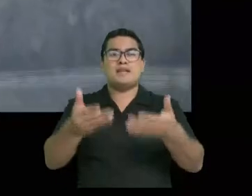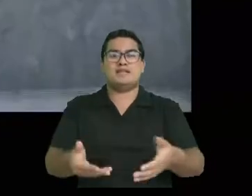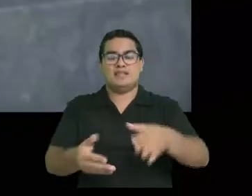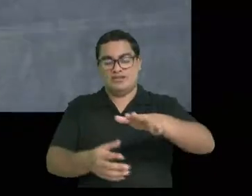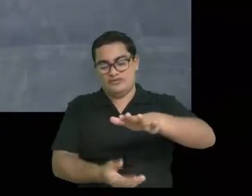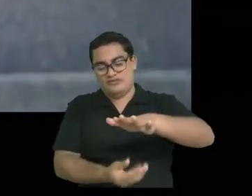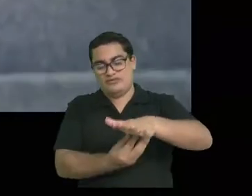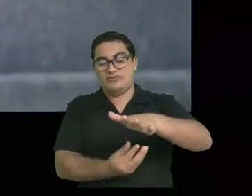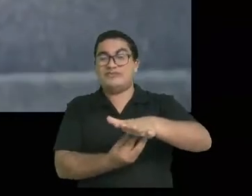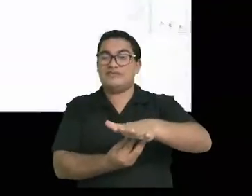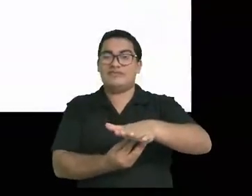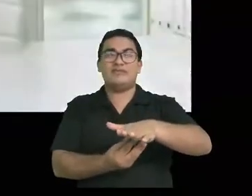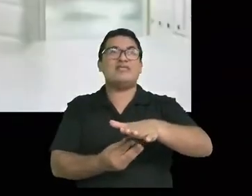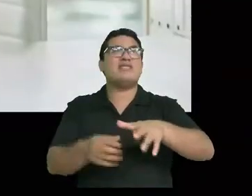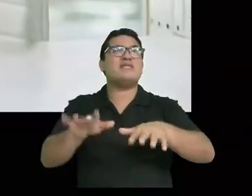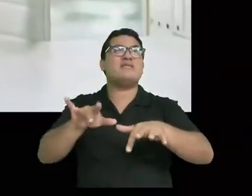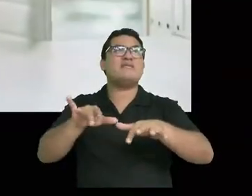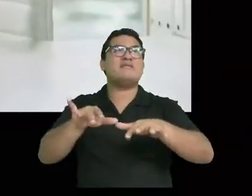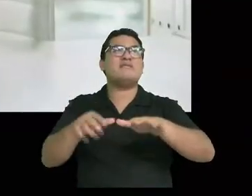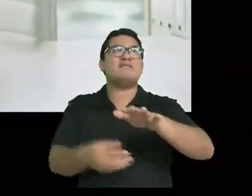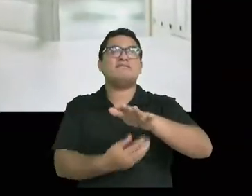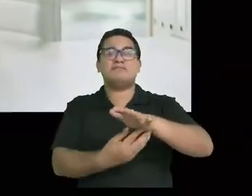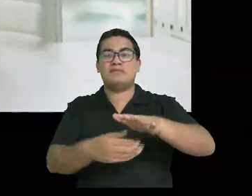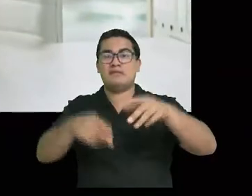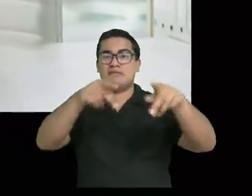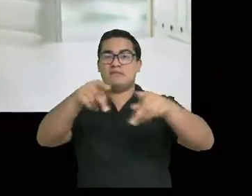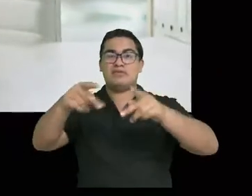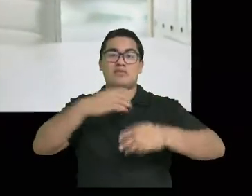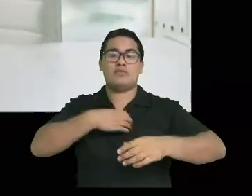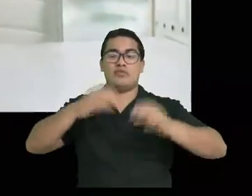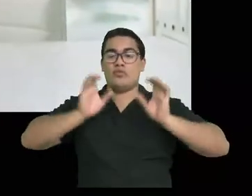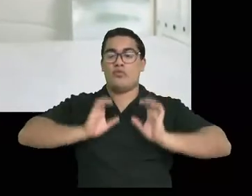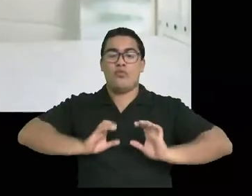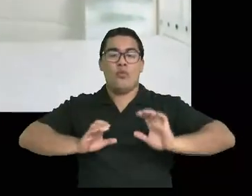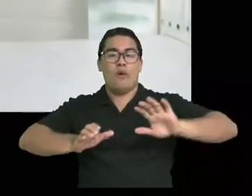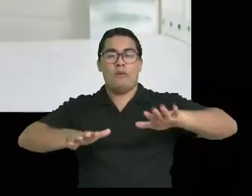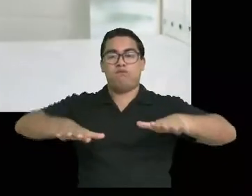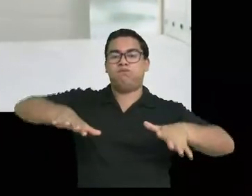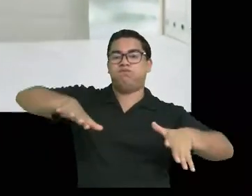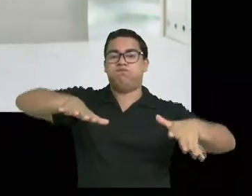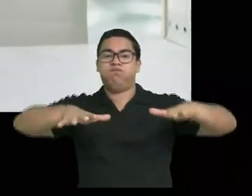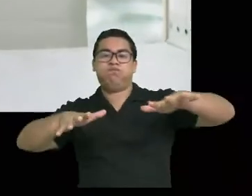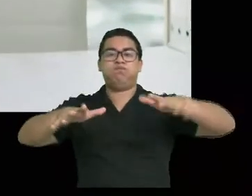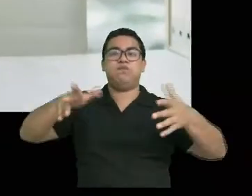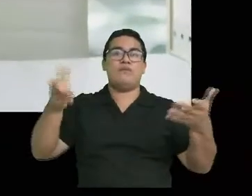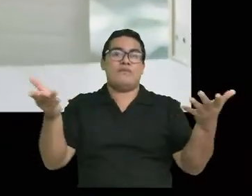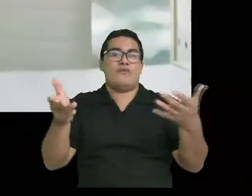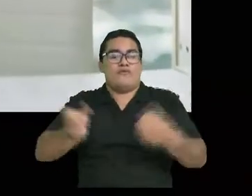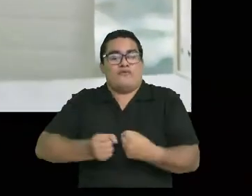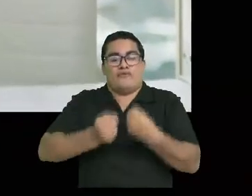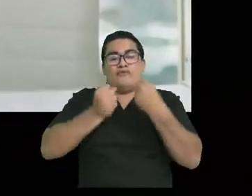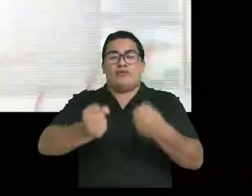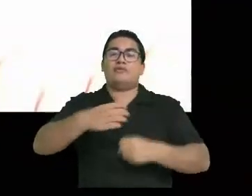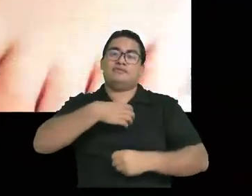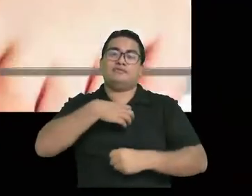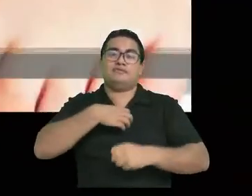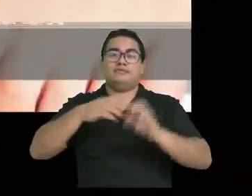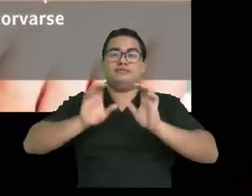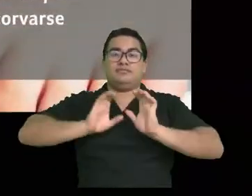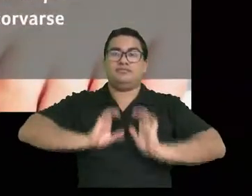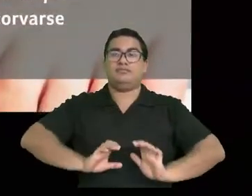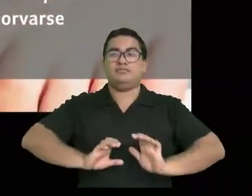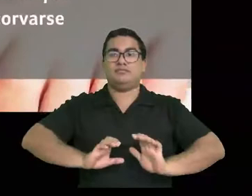eje de carga son los puntos de equilibrio que usa el cuerpo para distribuir la fuerza o el peso que él tiene en